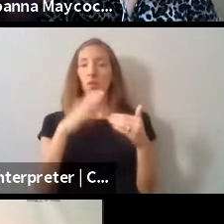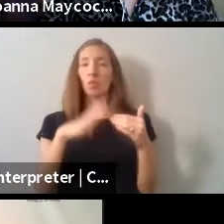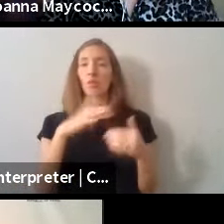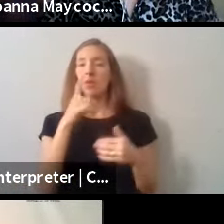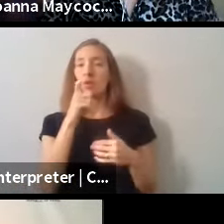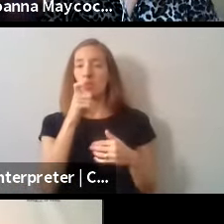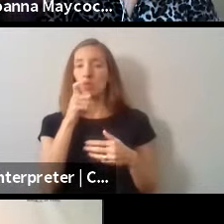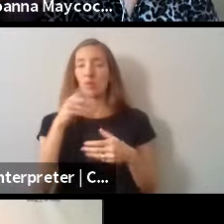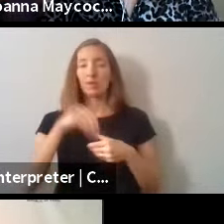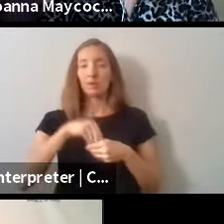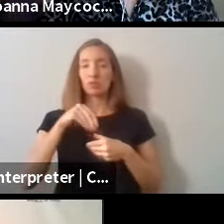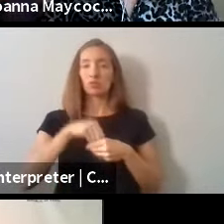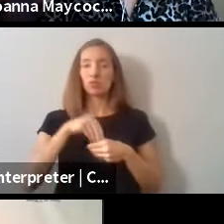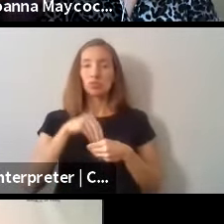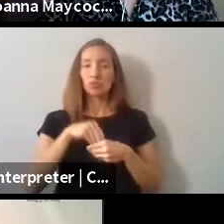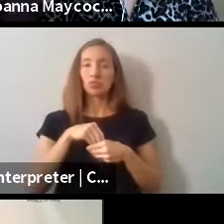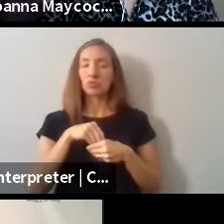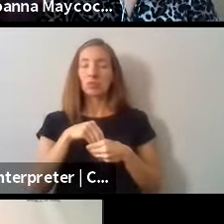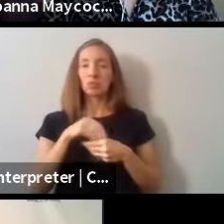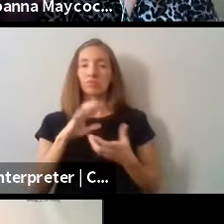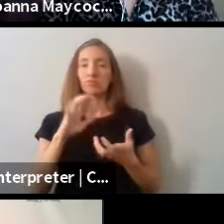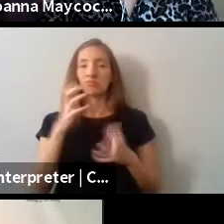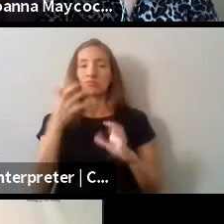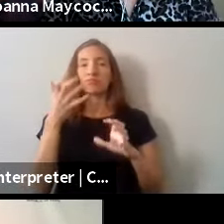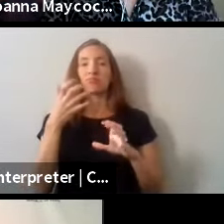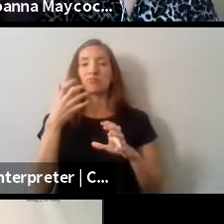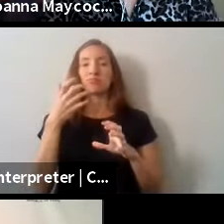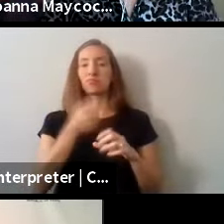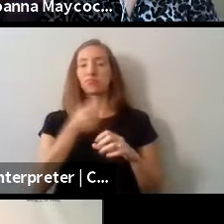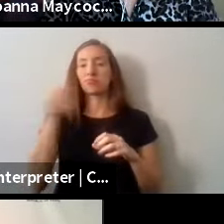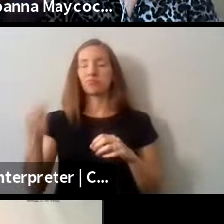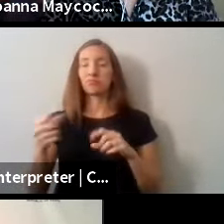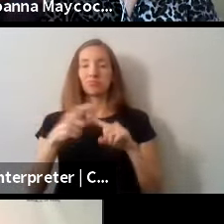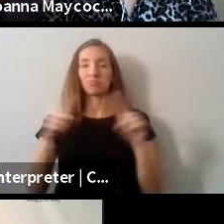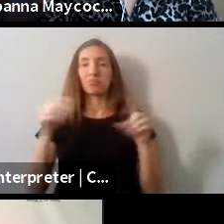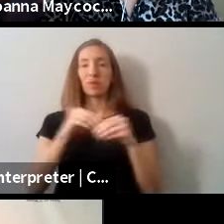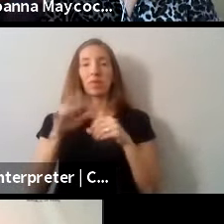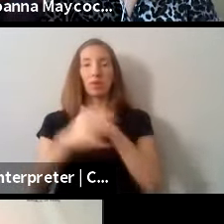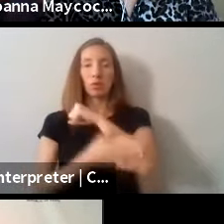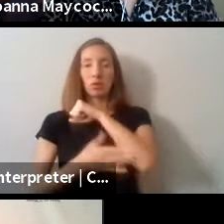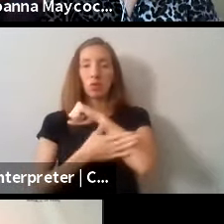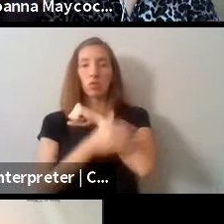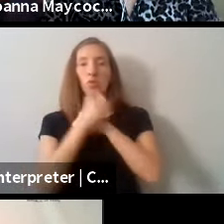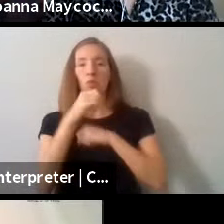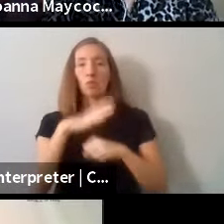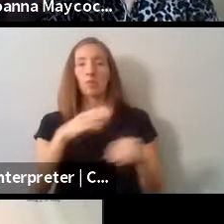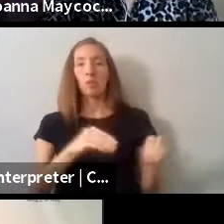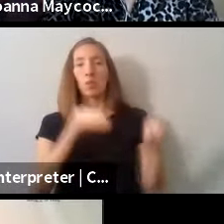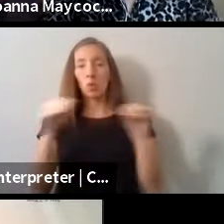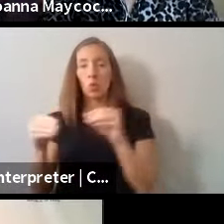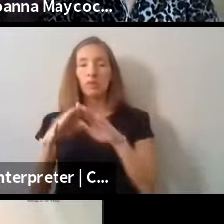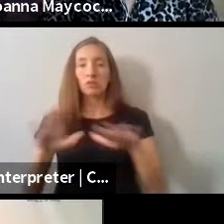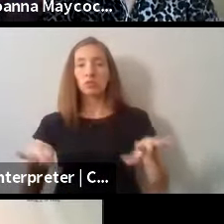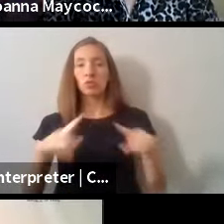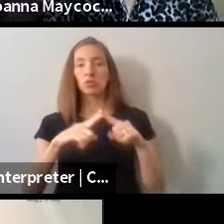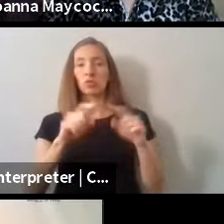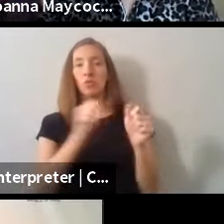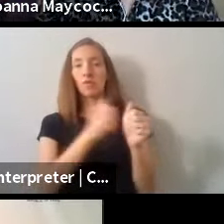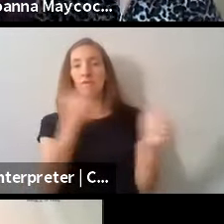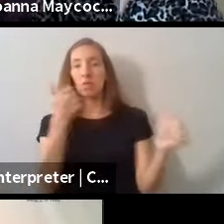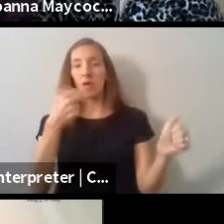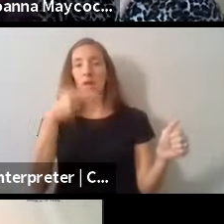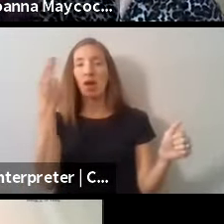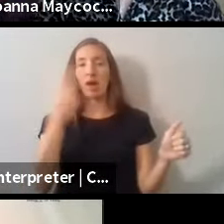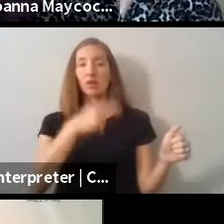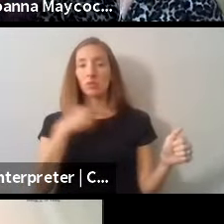salir de la situación de riesgo en la que se encuentra. Los meses más difíciles para el Ecuador se transformaron en mayo y